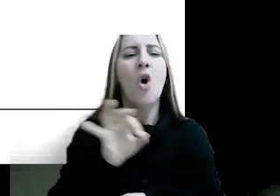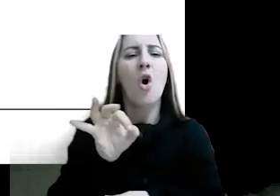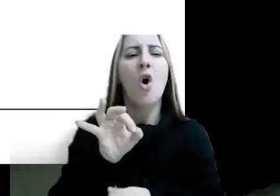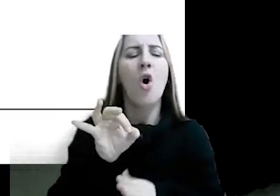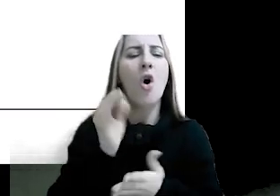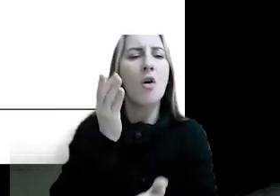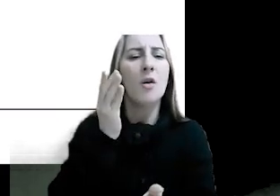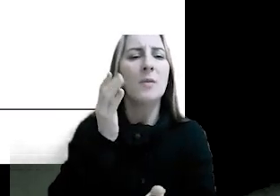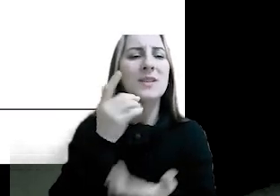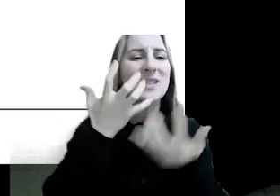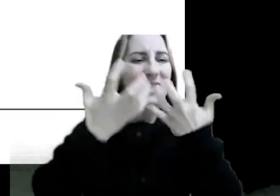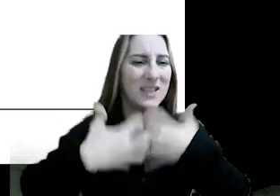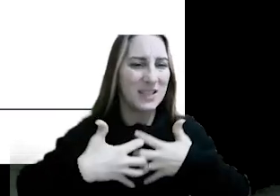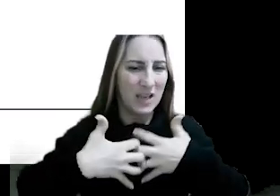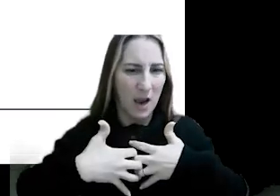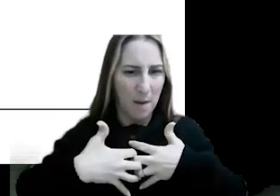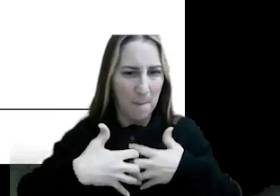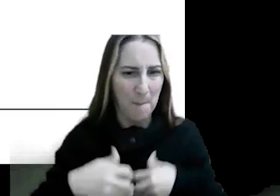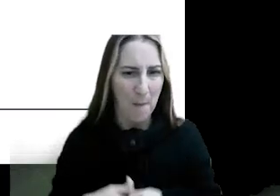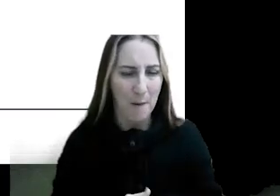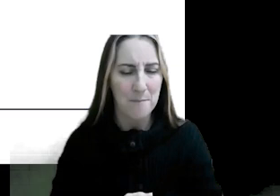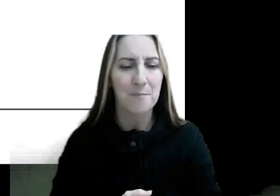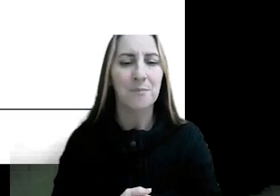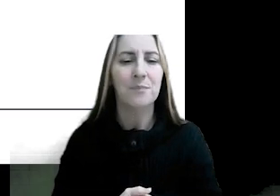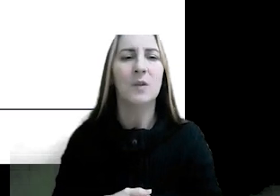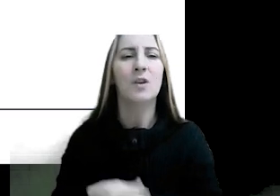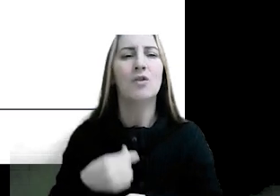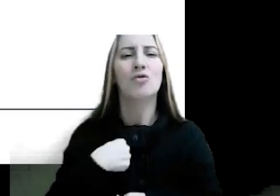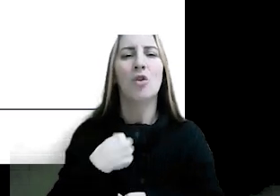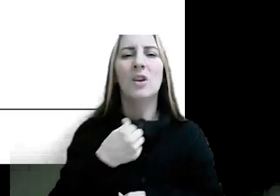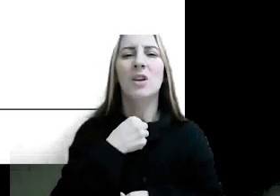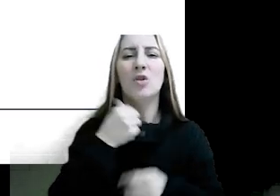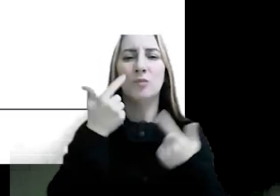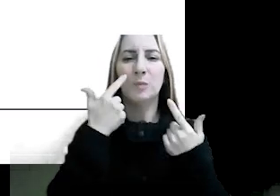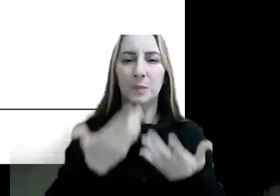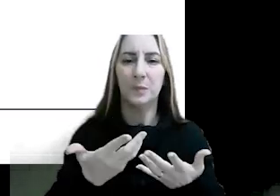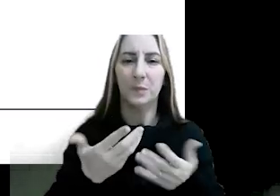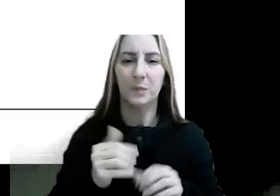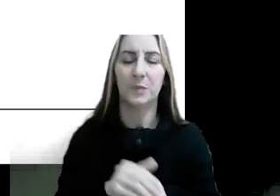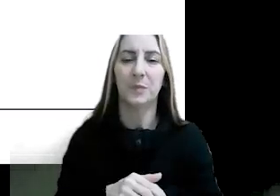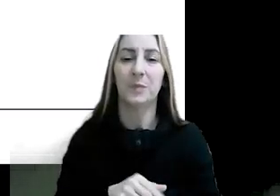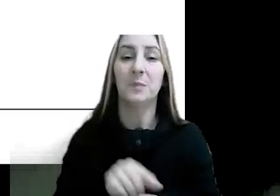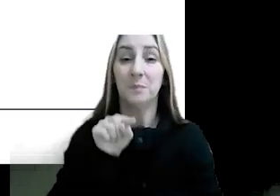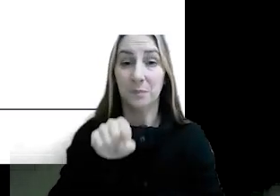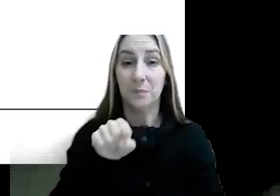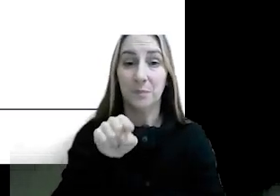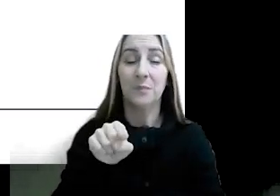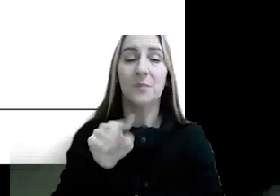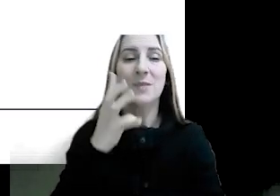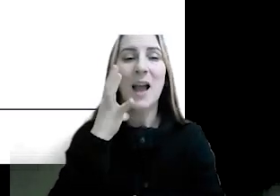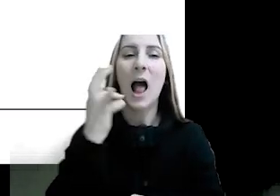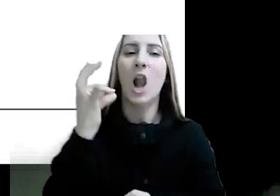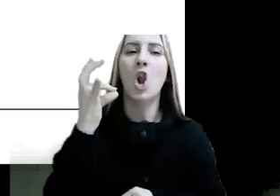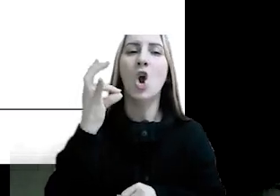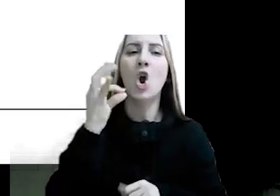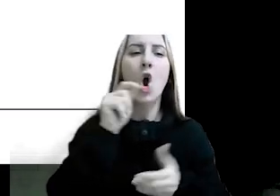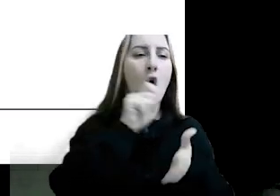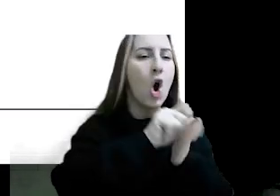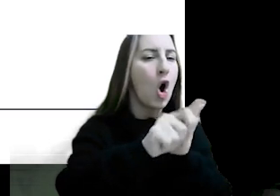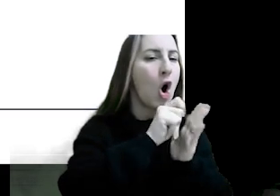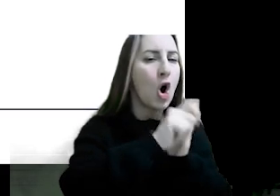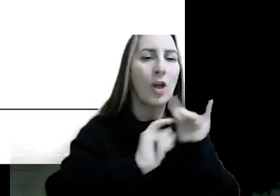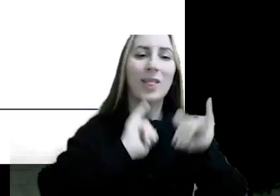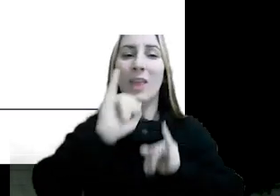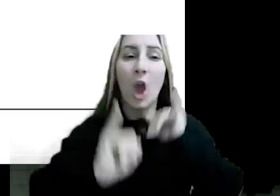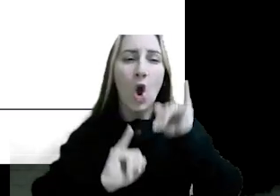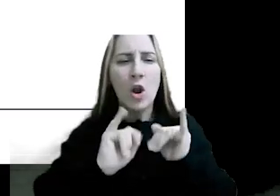del sistema. O sea, lo que quiero llevar es esto, que es algo teórico, a la práctica para que se pueda